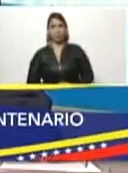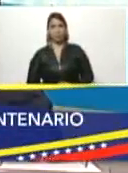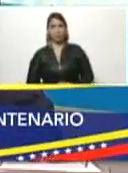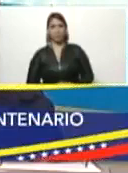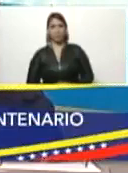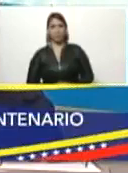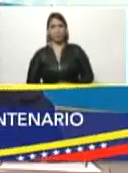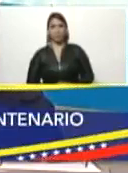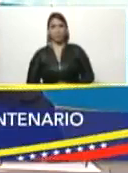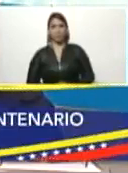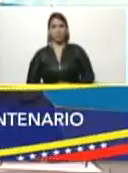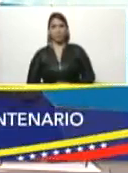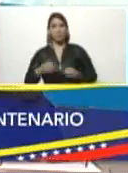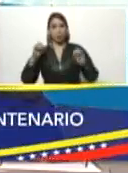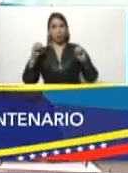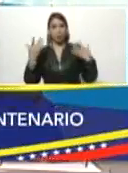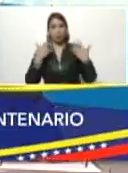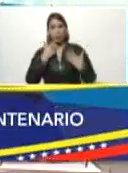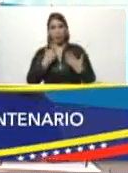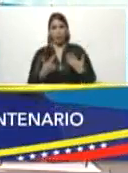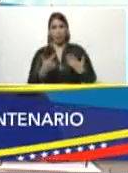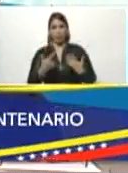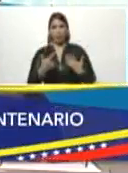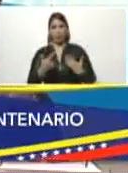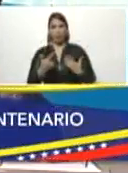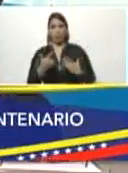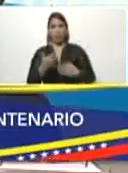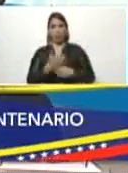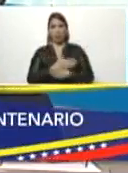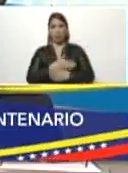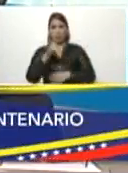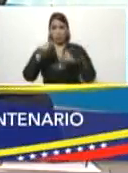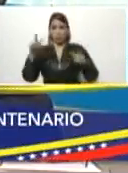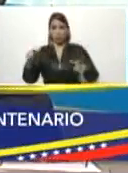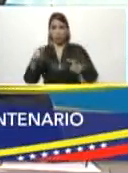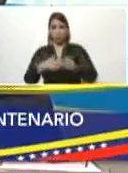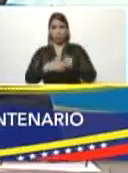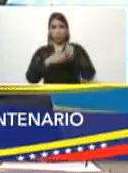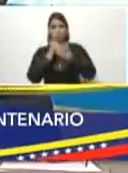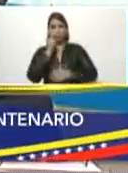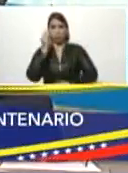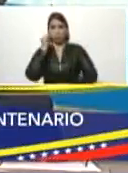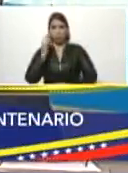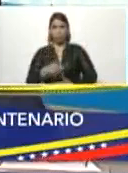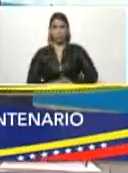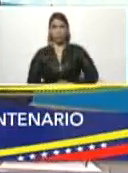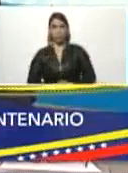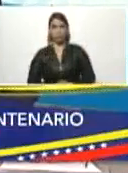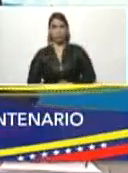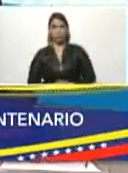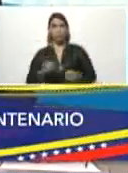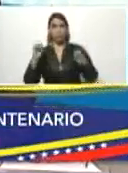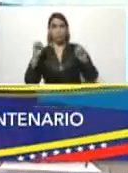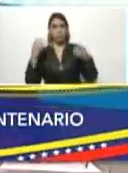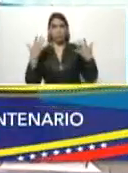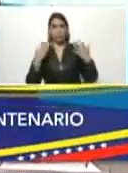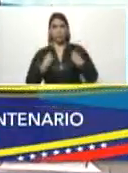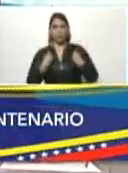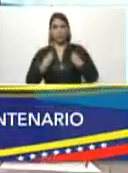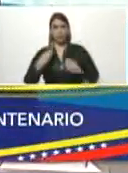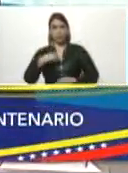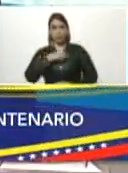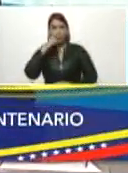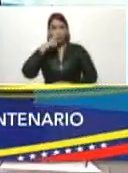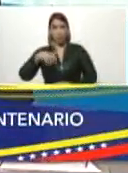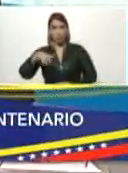Horas de gloria vivieron nuestros libertadores, nuestras libertadoras. Horas de gloria viven nuestros pueblos.